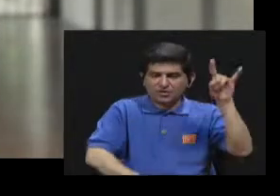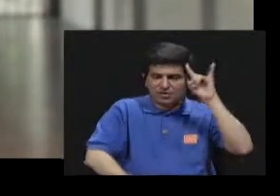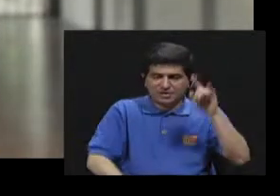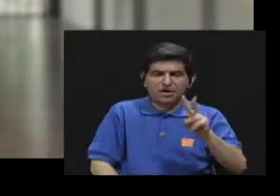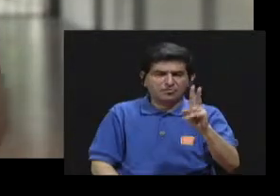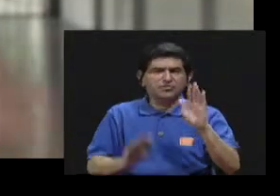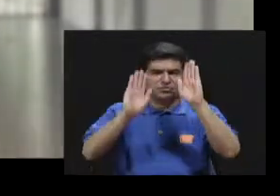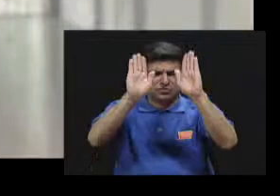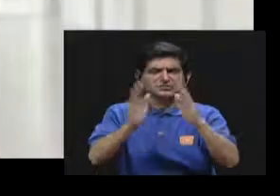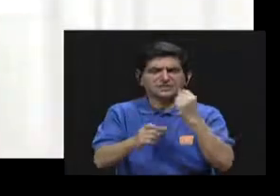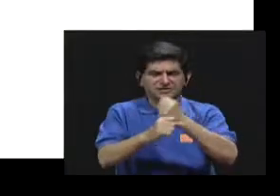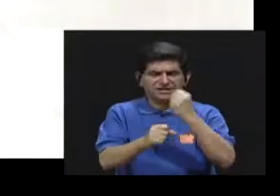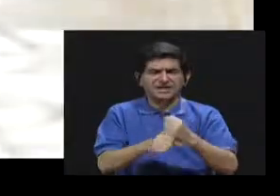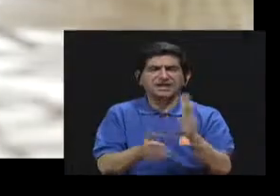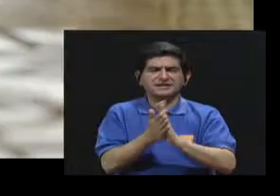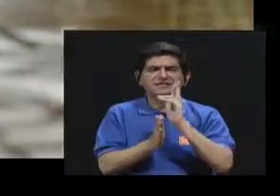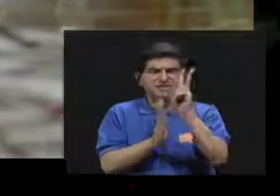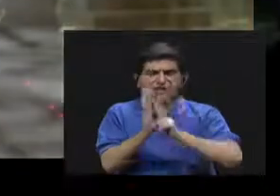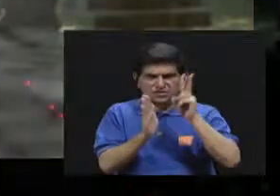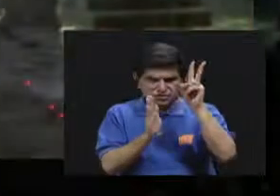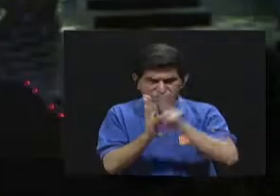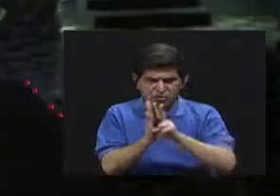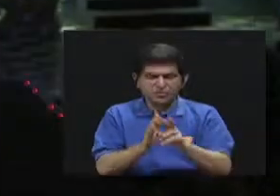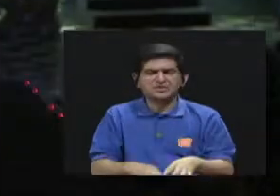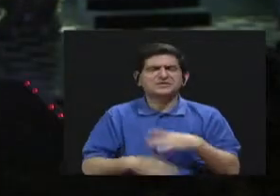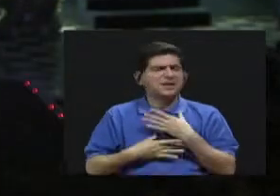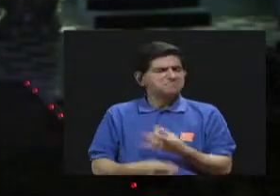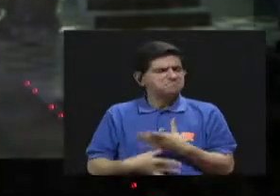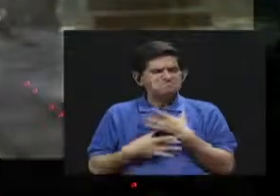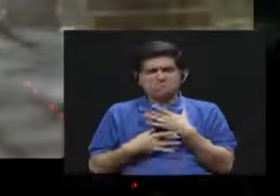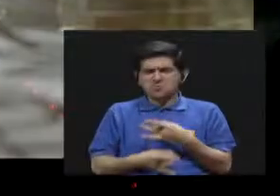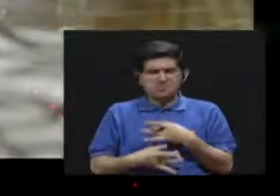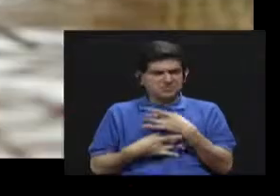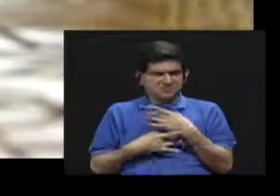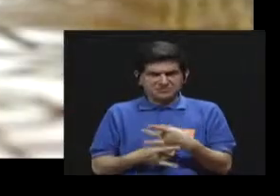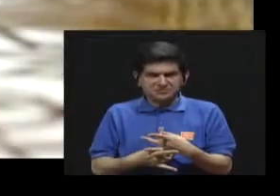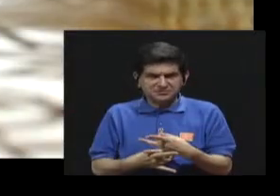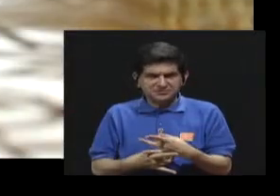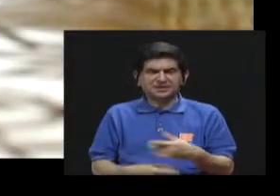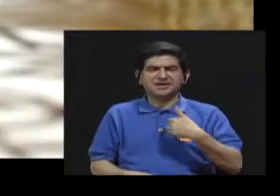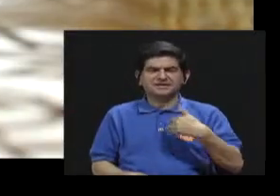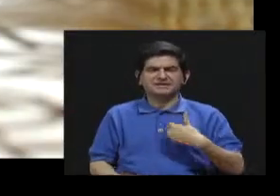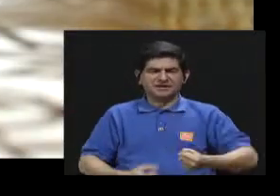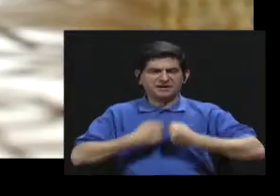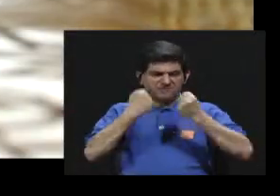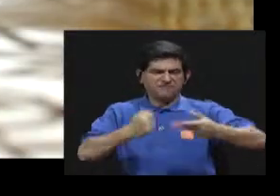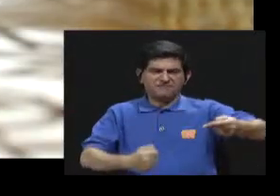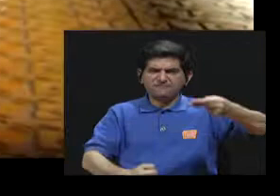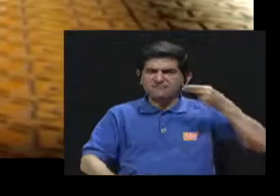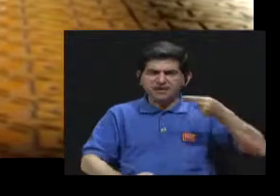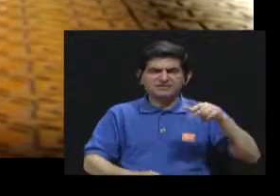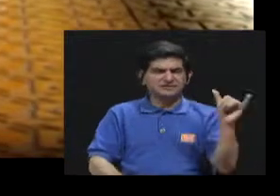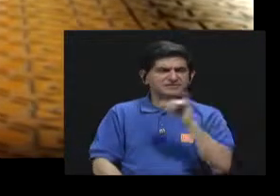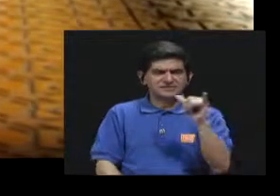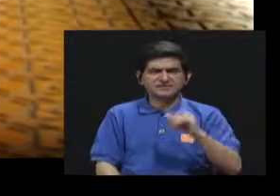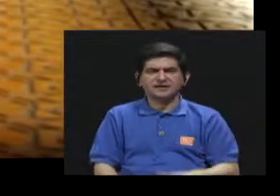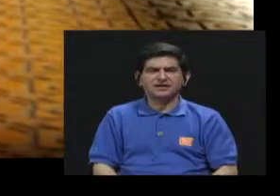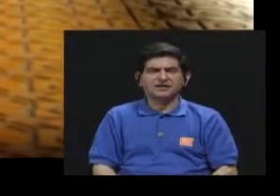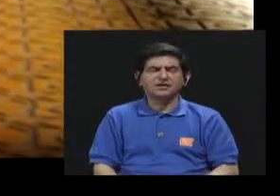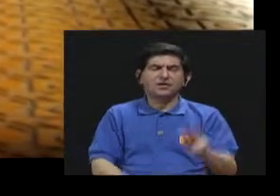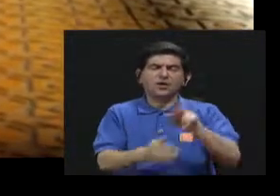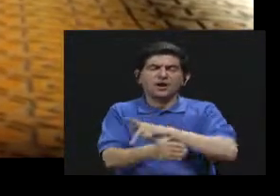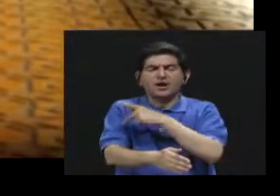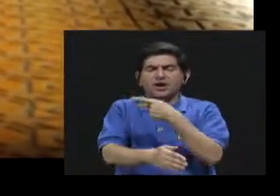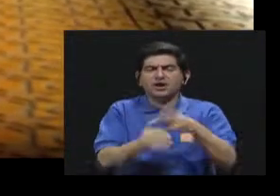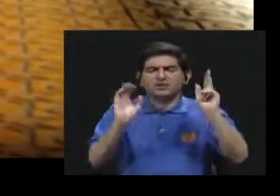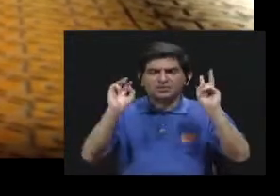del Diablo es un documental interesantísimo, con un vigor histórico y con una poesía. Sí,